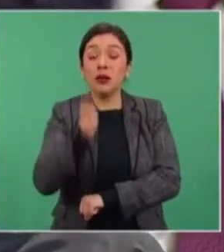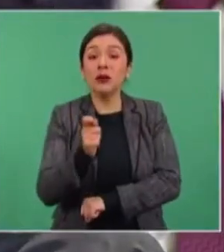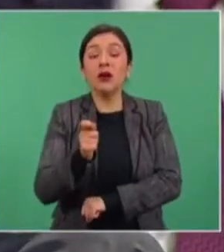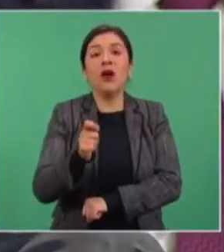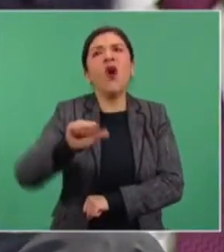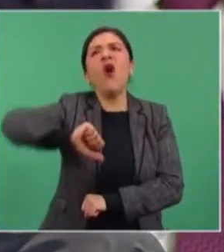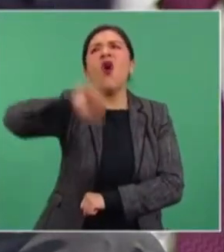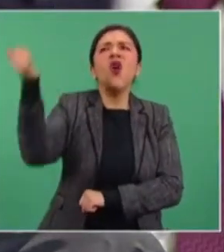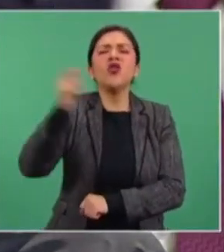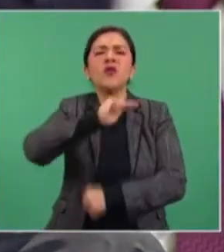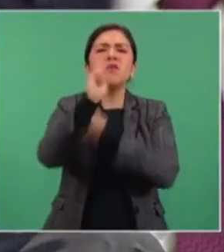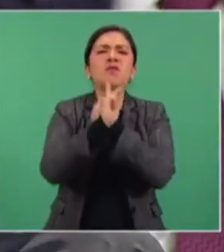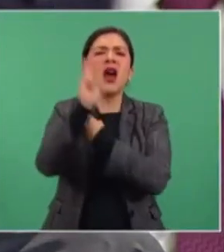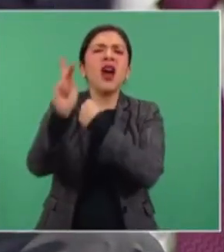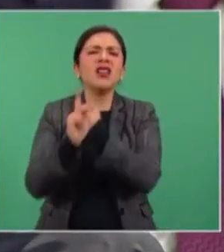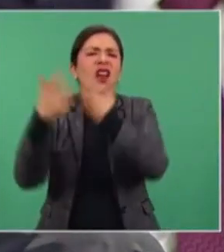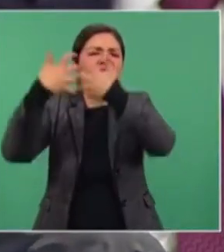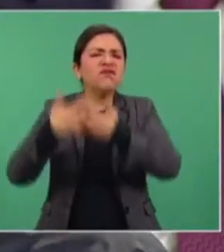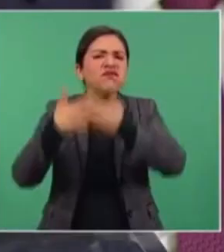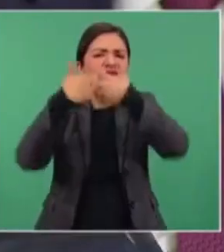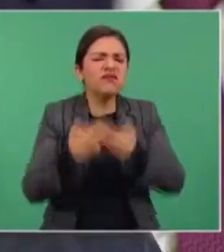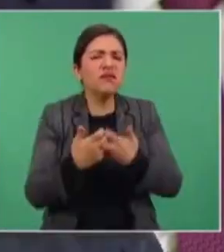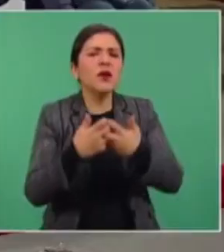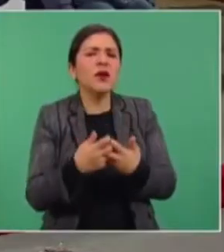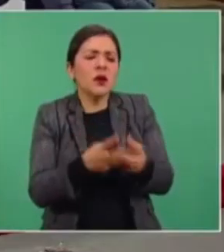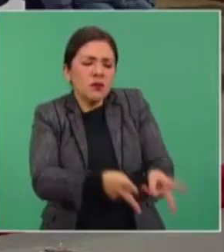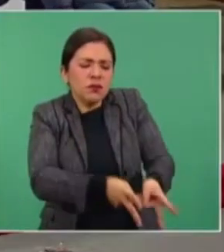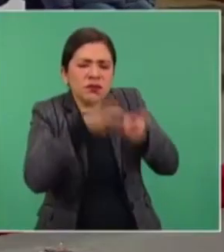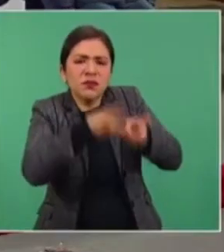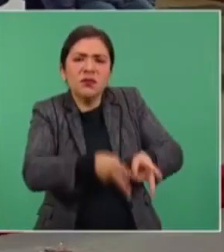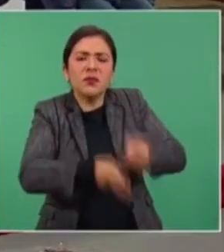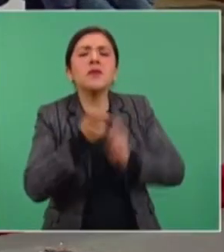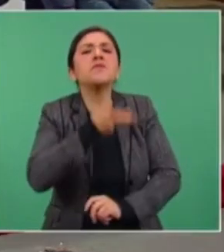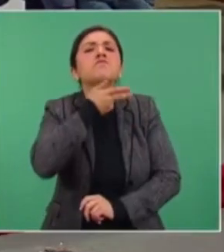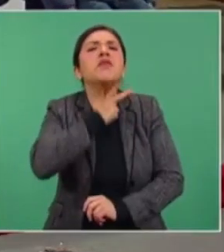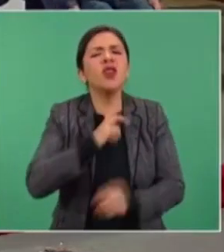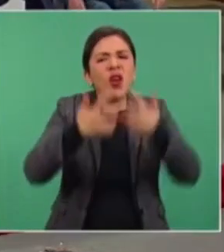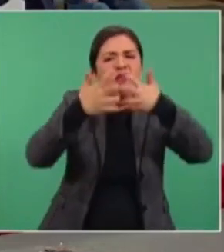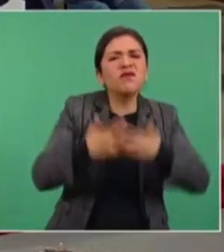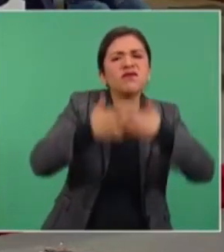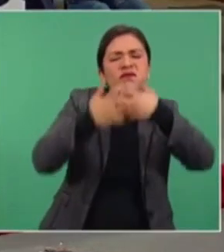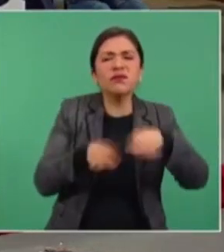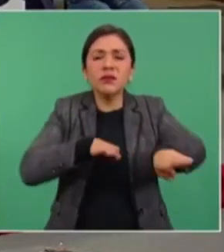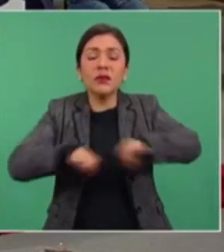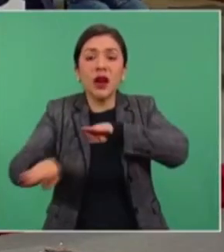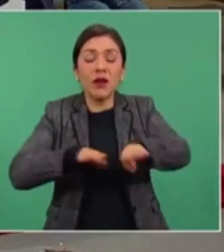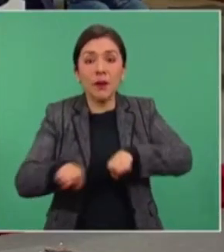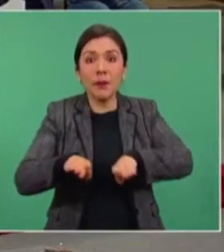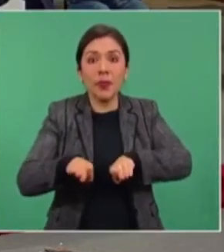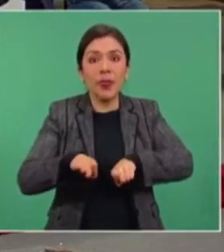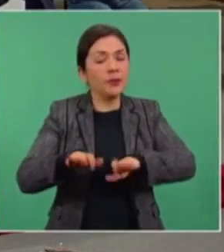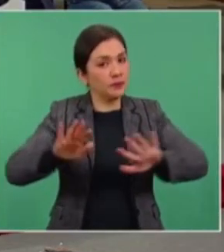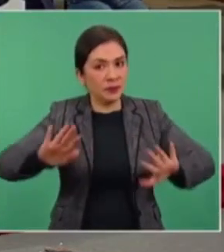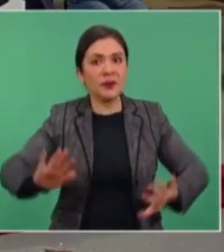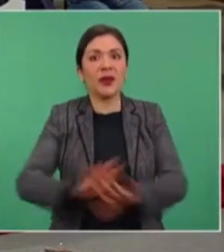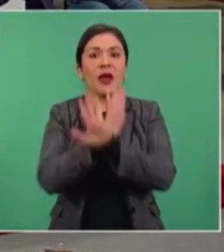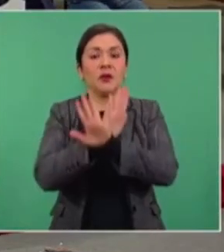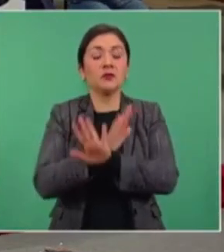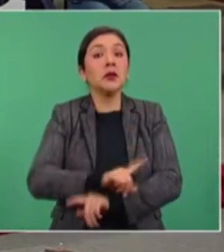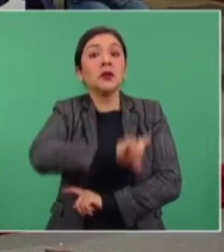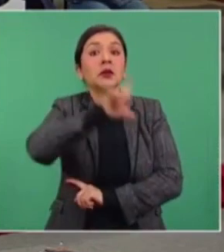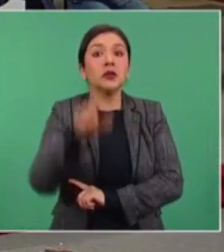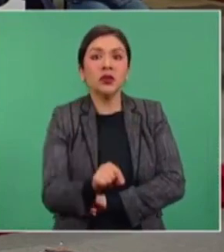por empresas extranjeras. Se fueron los